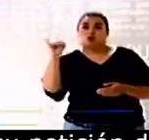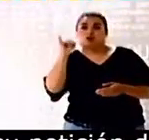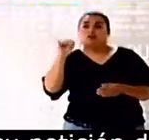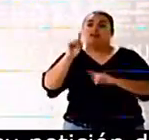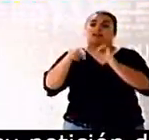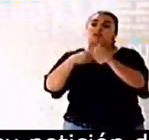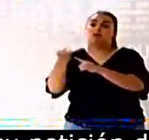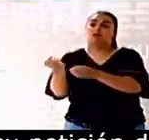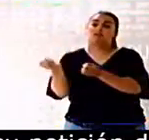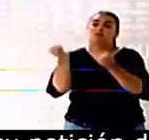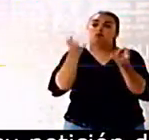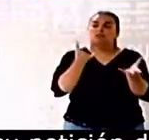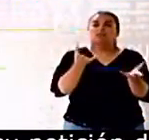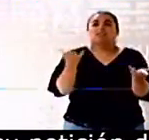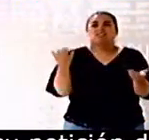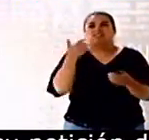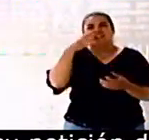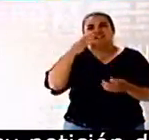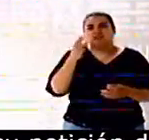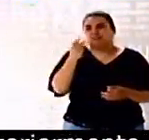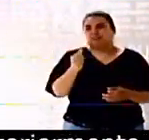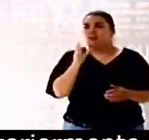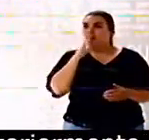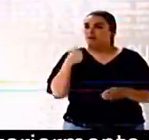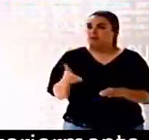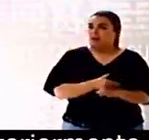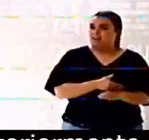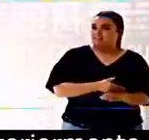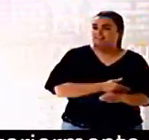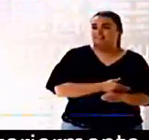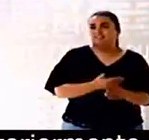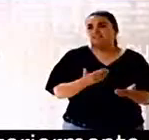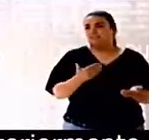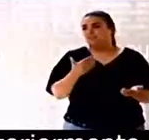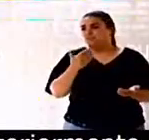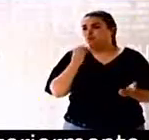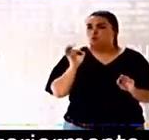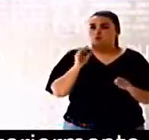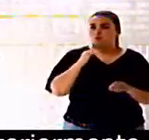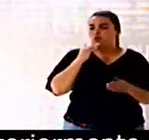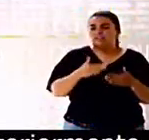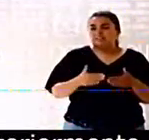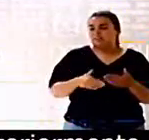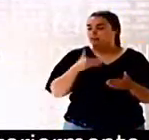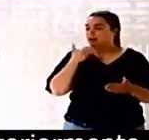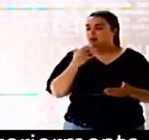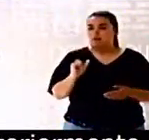pronuncie. Anteriormente creo que eran 3 días, no sé si ahora se ha establecido algún límite temporal.